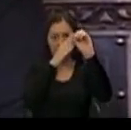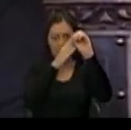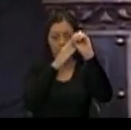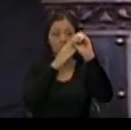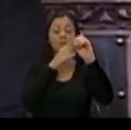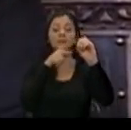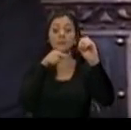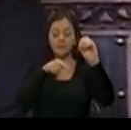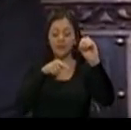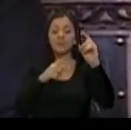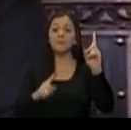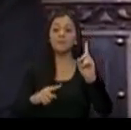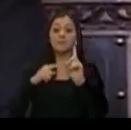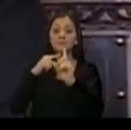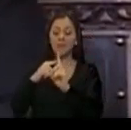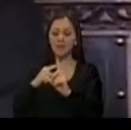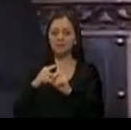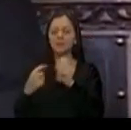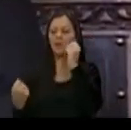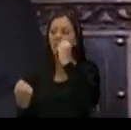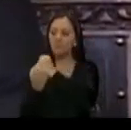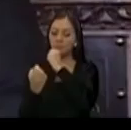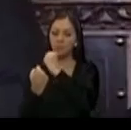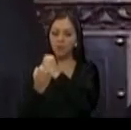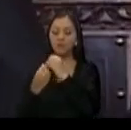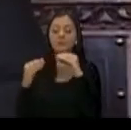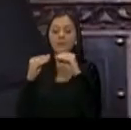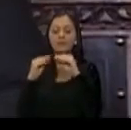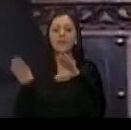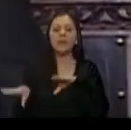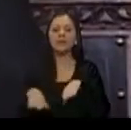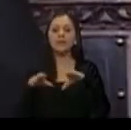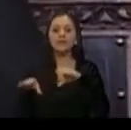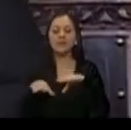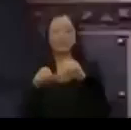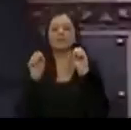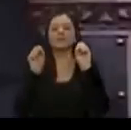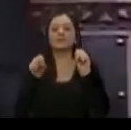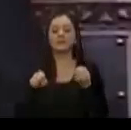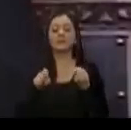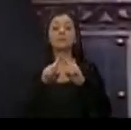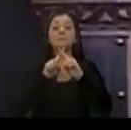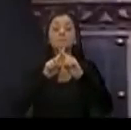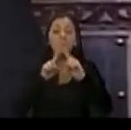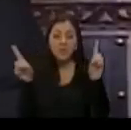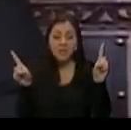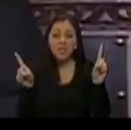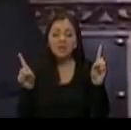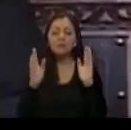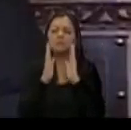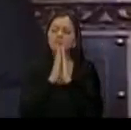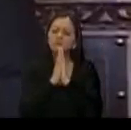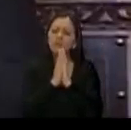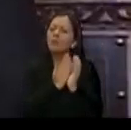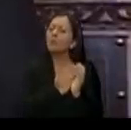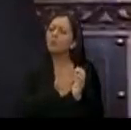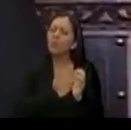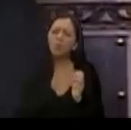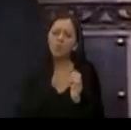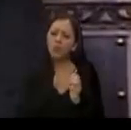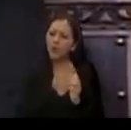autoridades, se está también conformando una serie de actividades. Pero sobre todo, por favor,